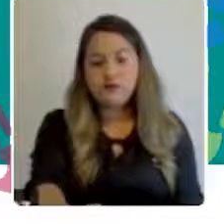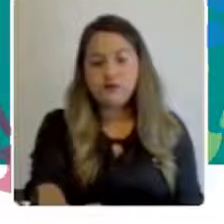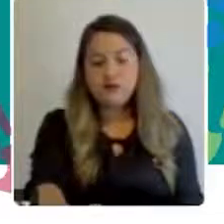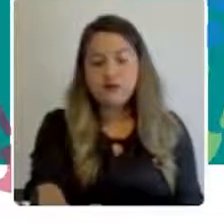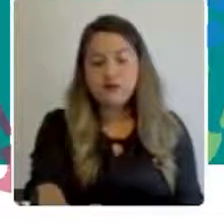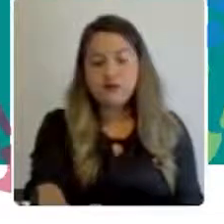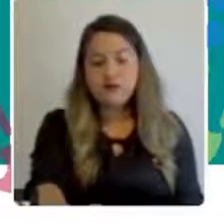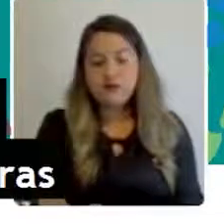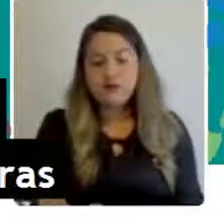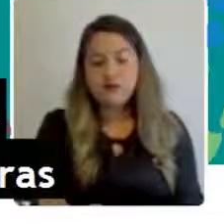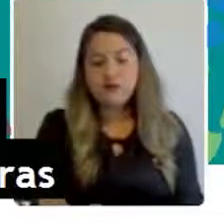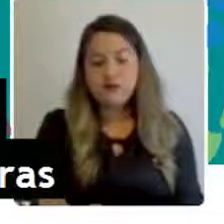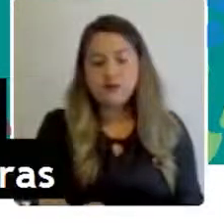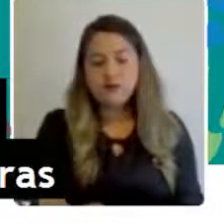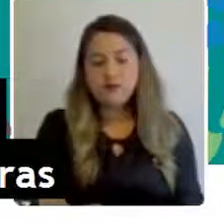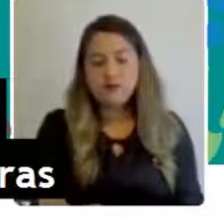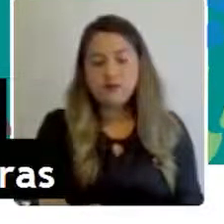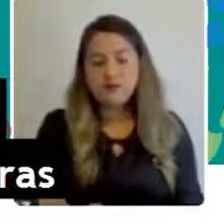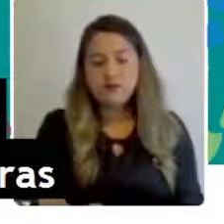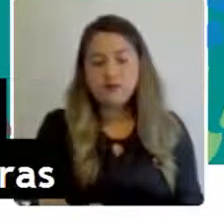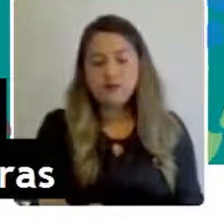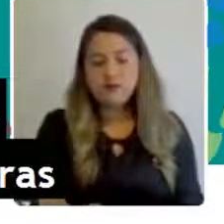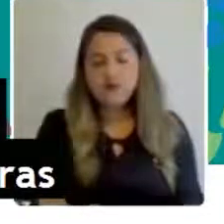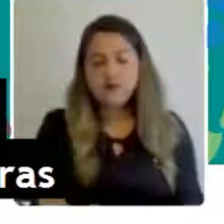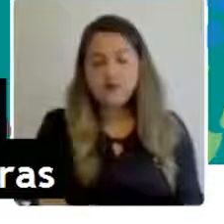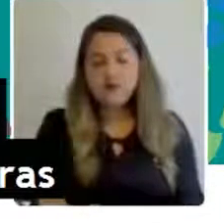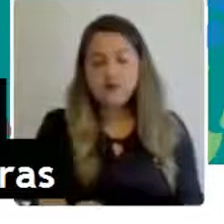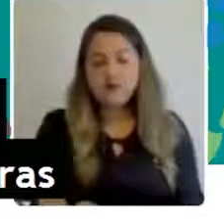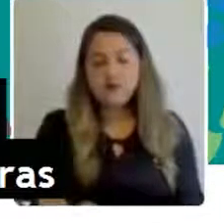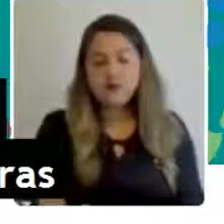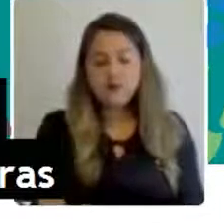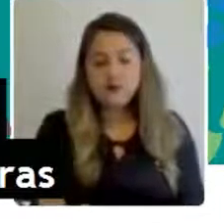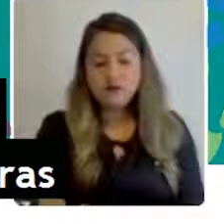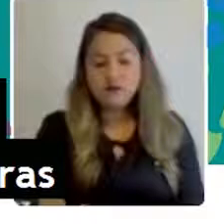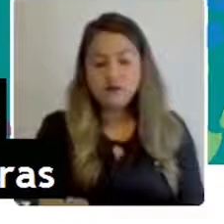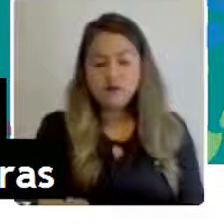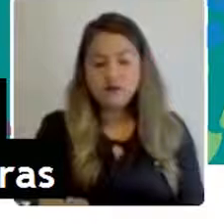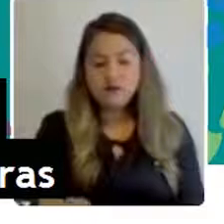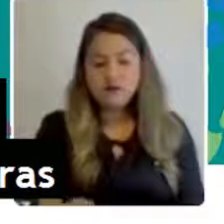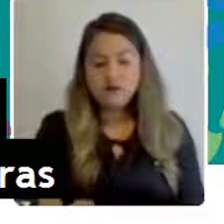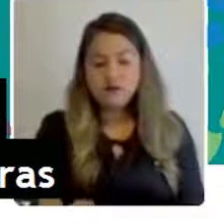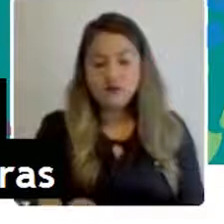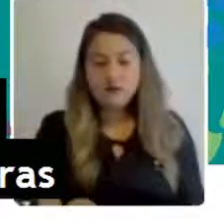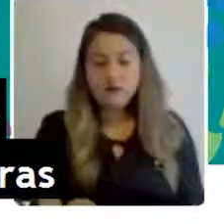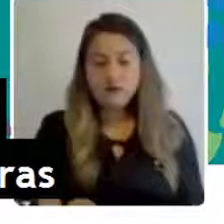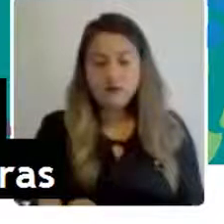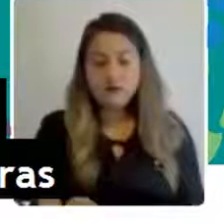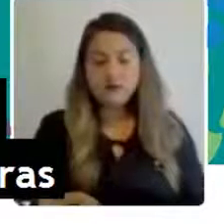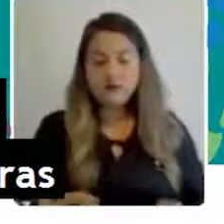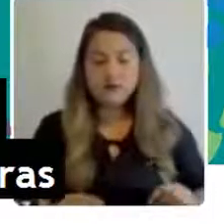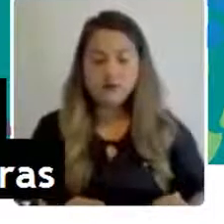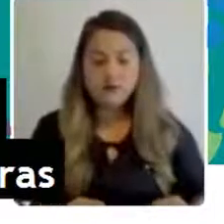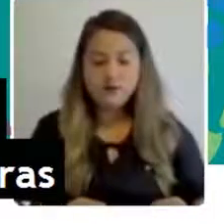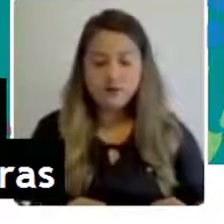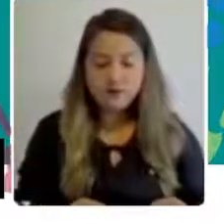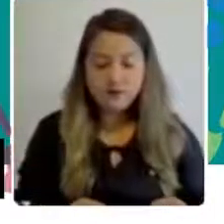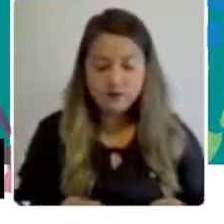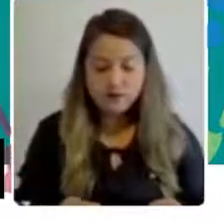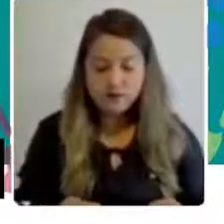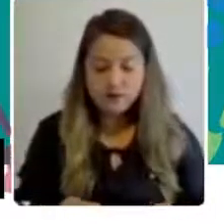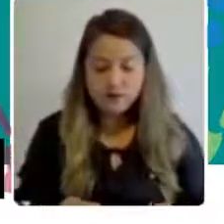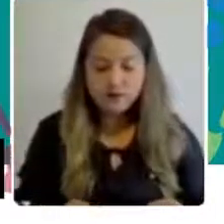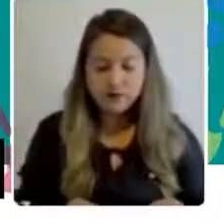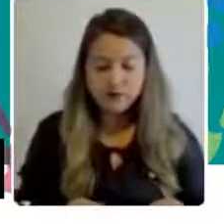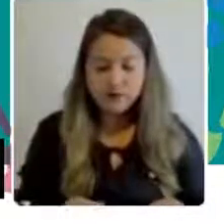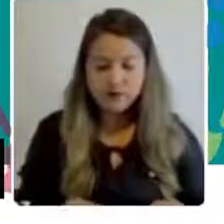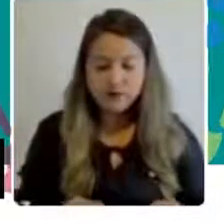básicamente, pedimos a los pacientes y sus familias, a los médicos que tienen pacientes con enfermedades raras,